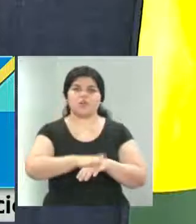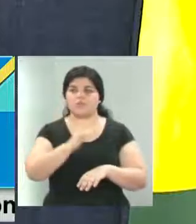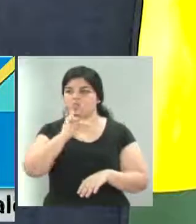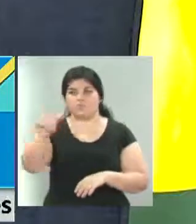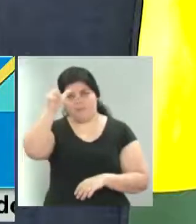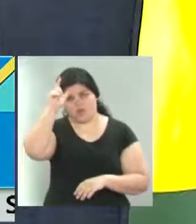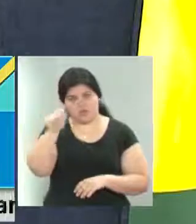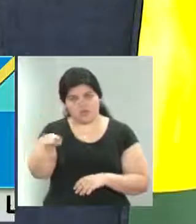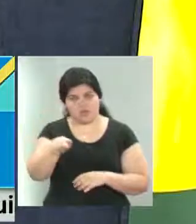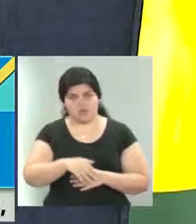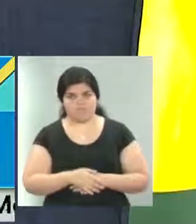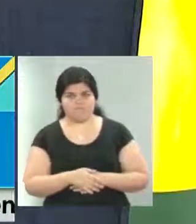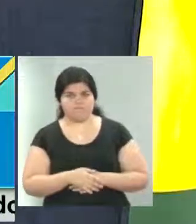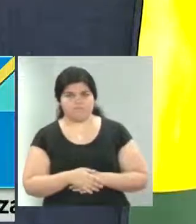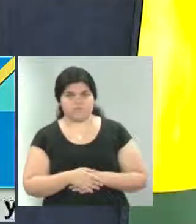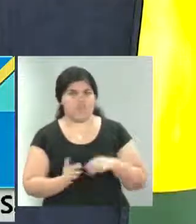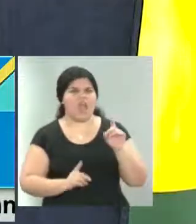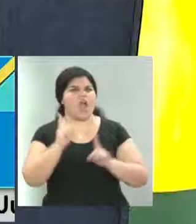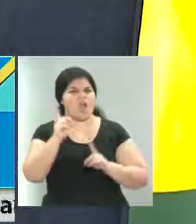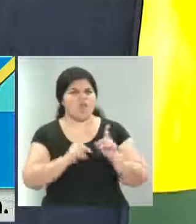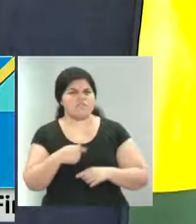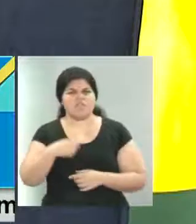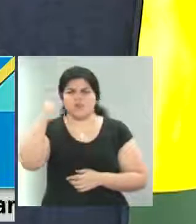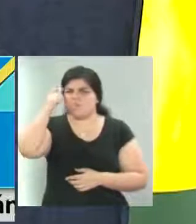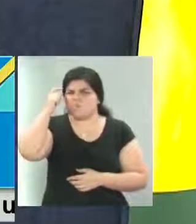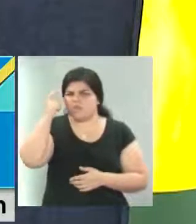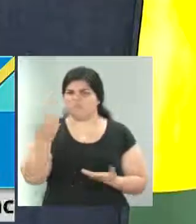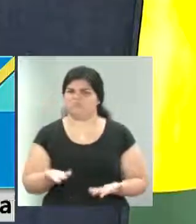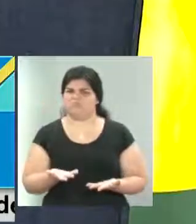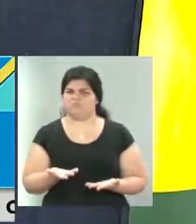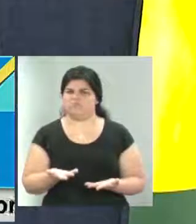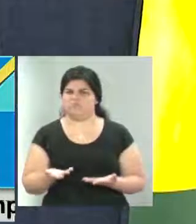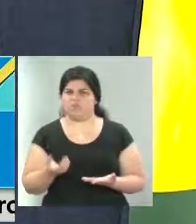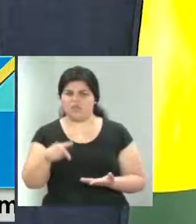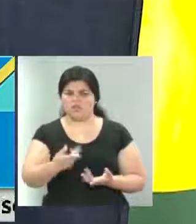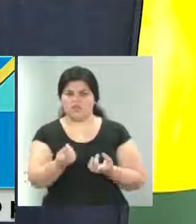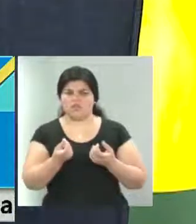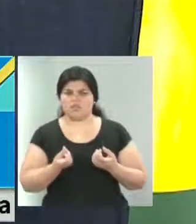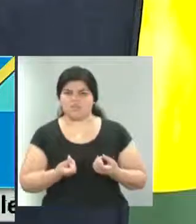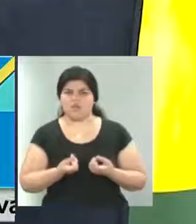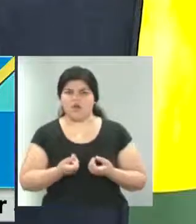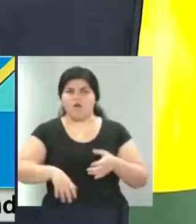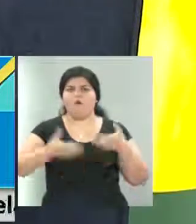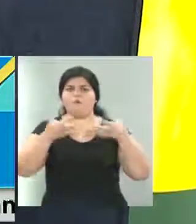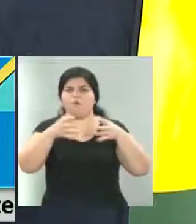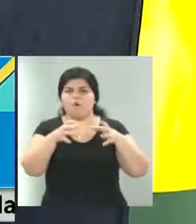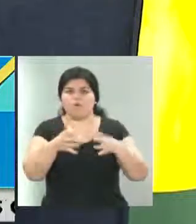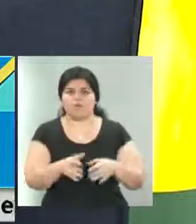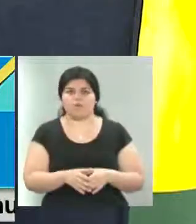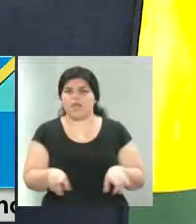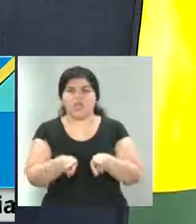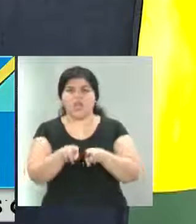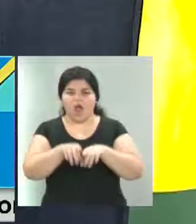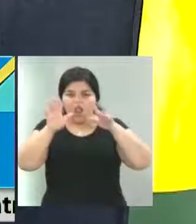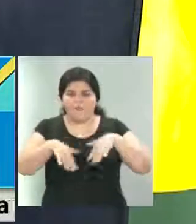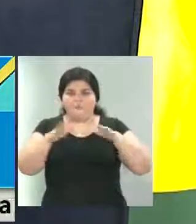veces nos planteamos, ¿vale la pena que hagamos partido de fútbol para poner en riesgo a la sociedad? Uh-huh. No es que estamos cubriendo una marcha como Estado,